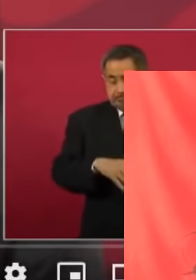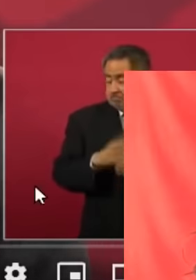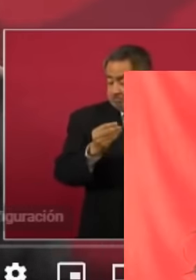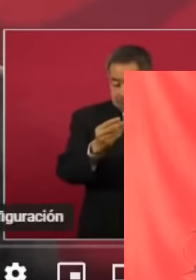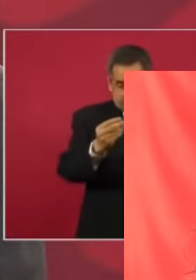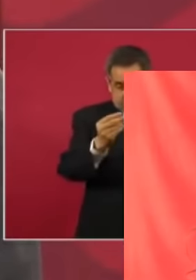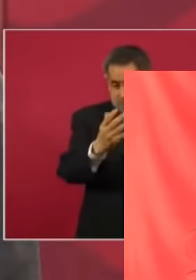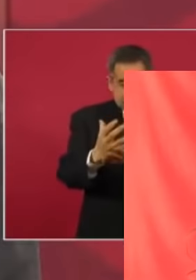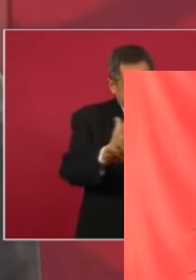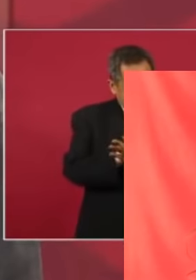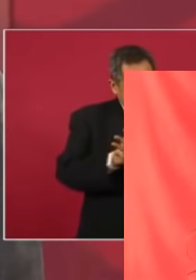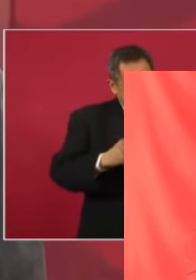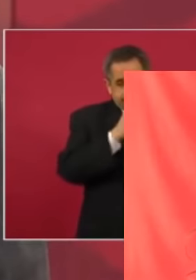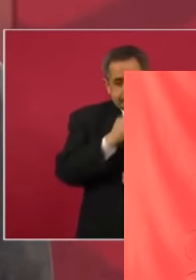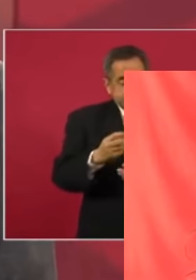muchísimo dinero.